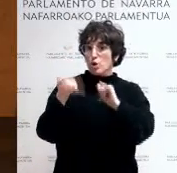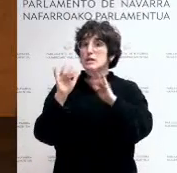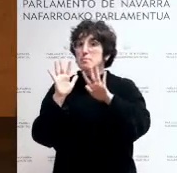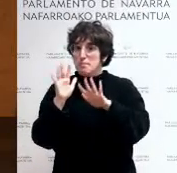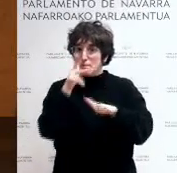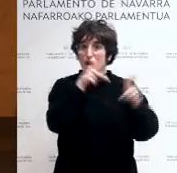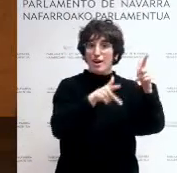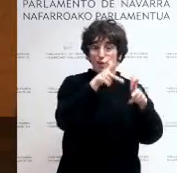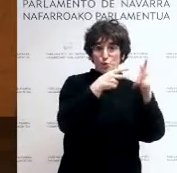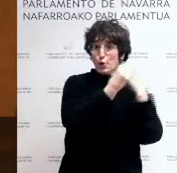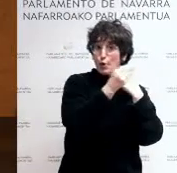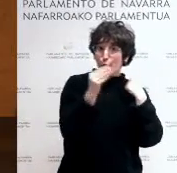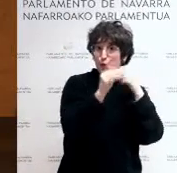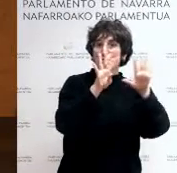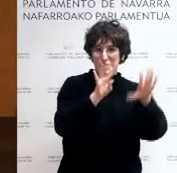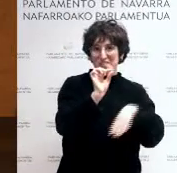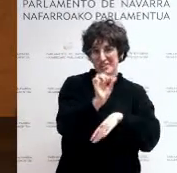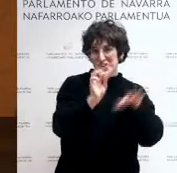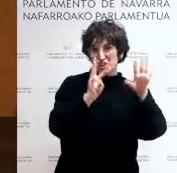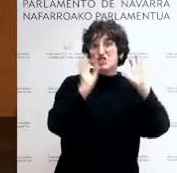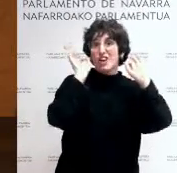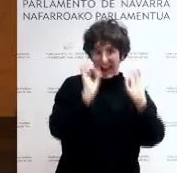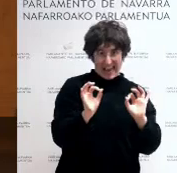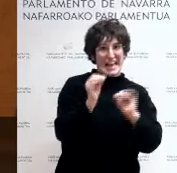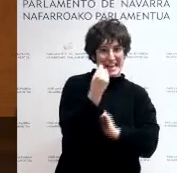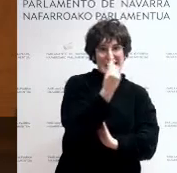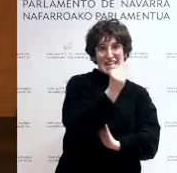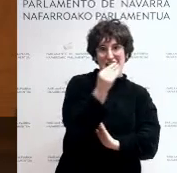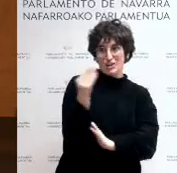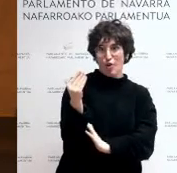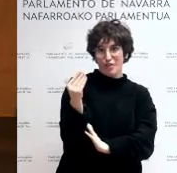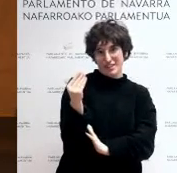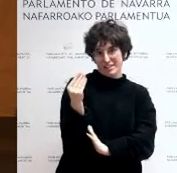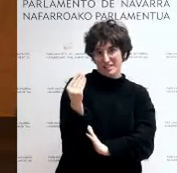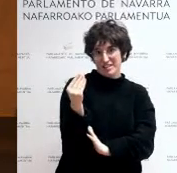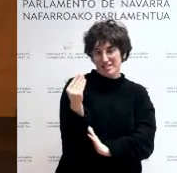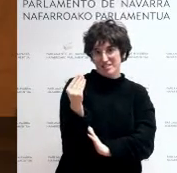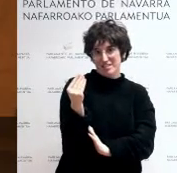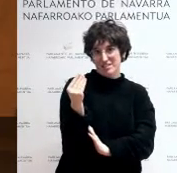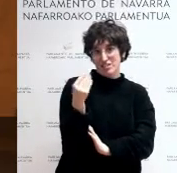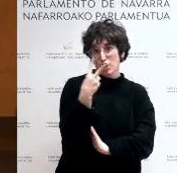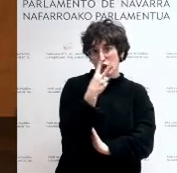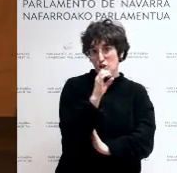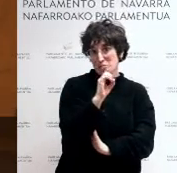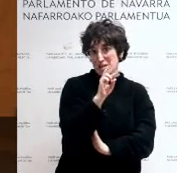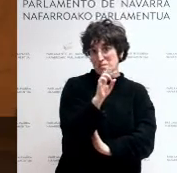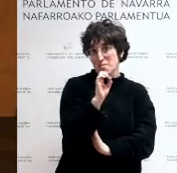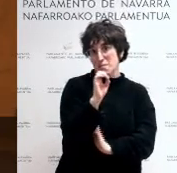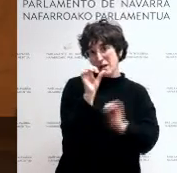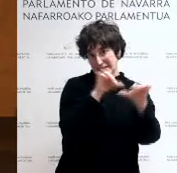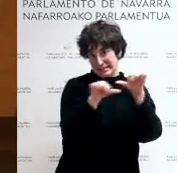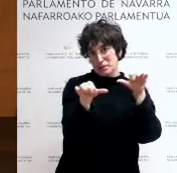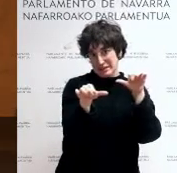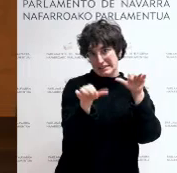Euskadi, el 9,8% de su plantilla son radiólogos jóvenes captados después del año 2020 o que han finalizado su